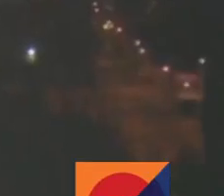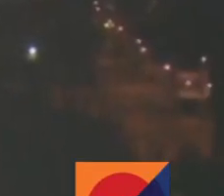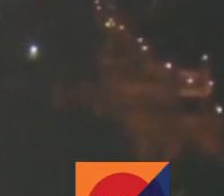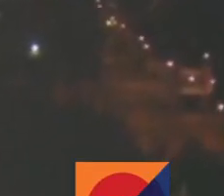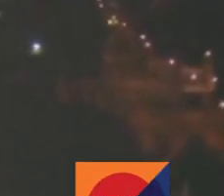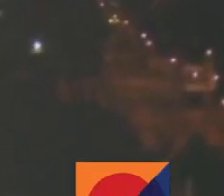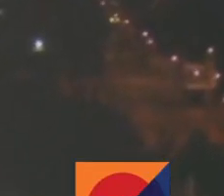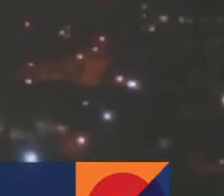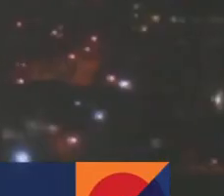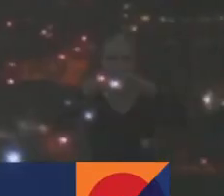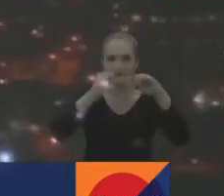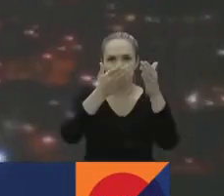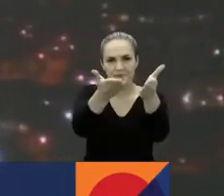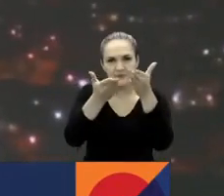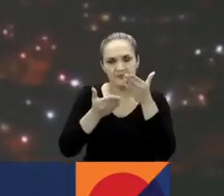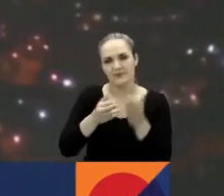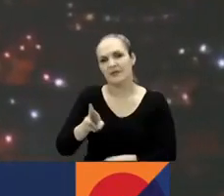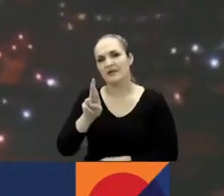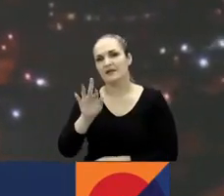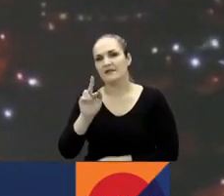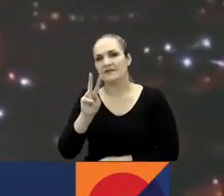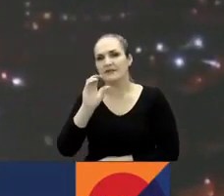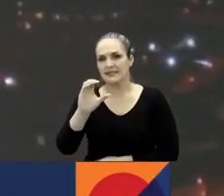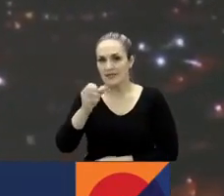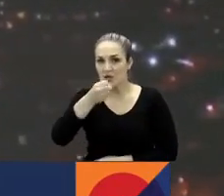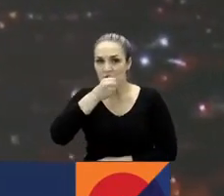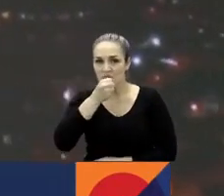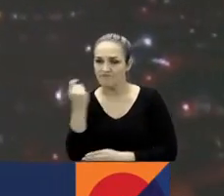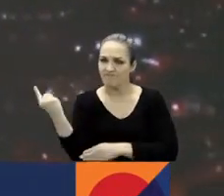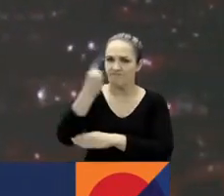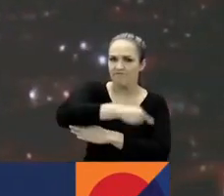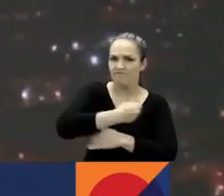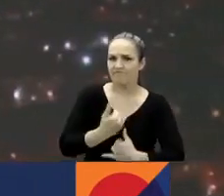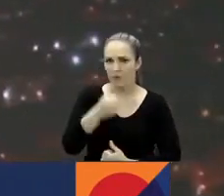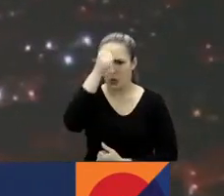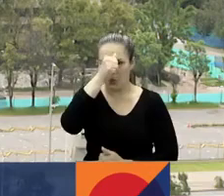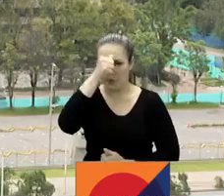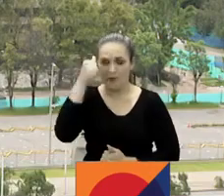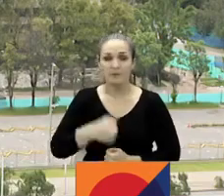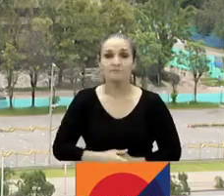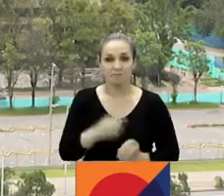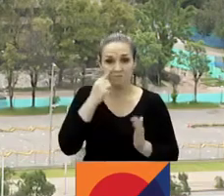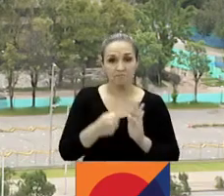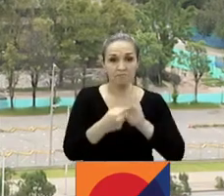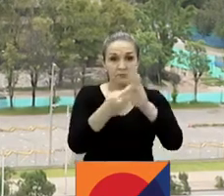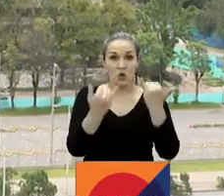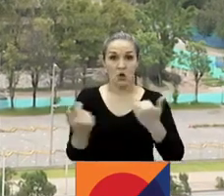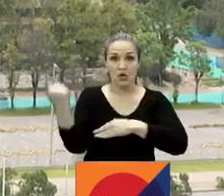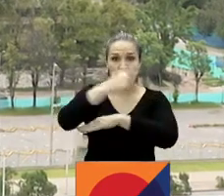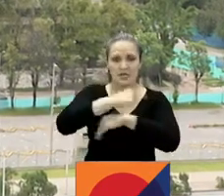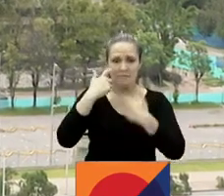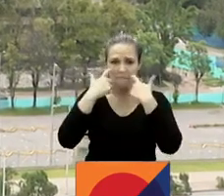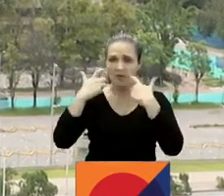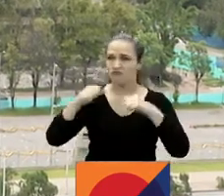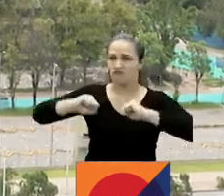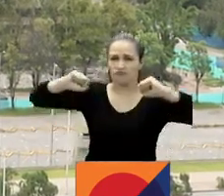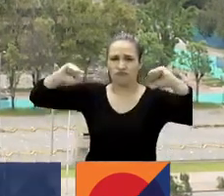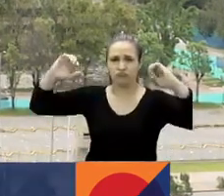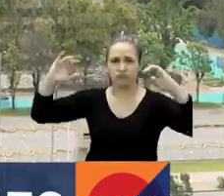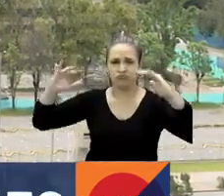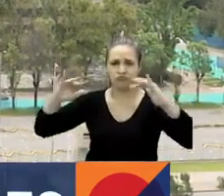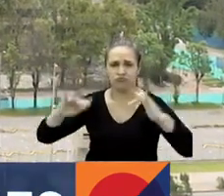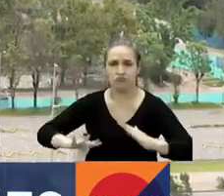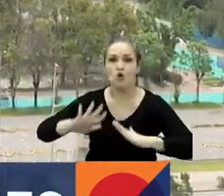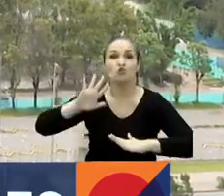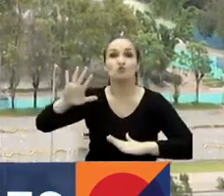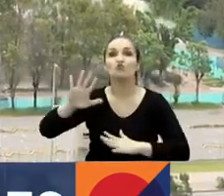Buenas noches y bienvenidos a RTVC Noticias, fin de semana. Comenzamos con la imagen del día, la implosión del edificio de 5 pisos